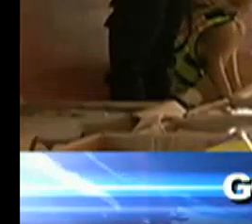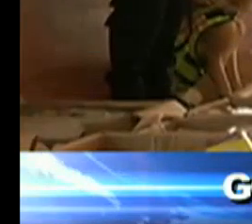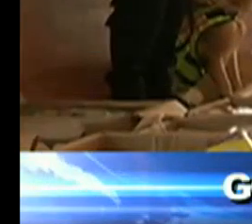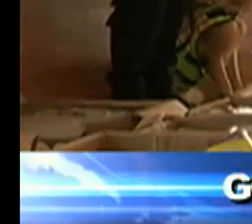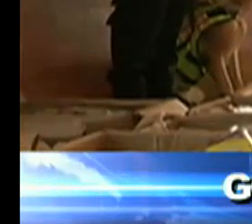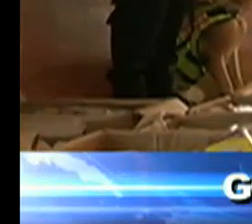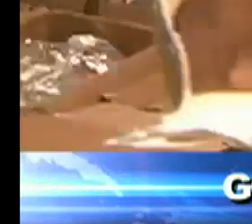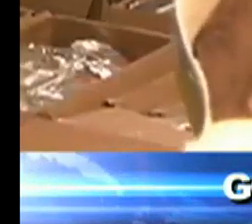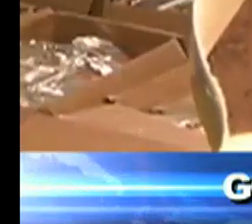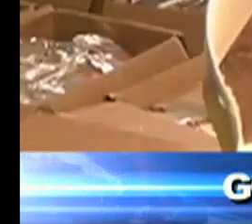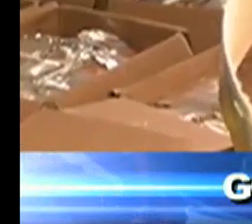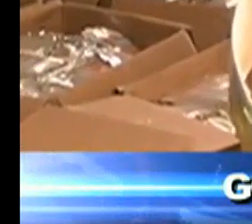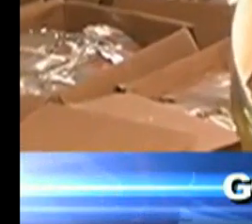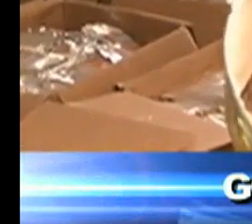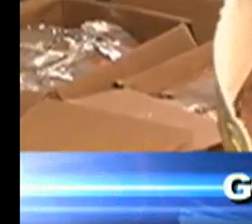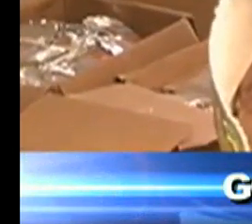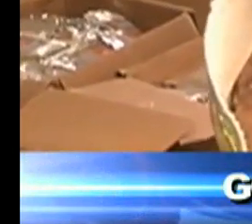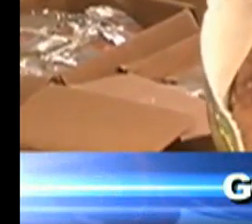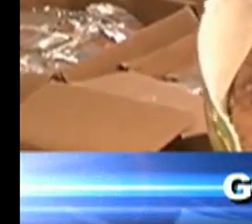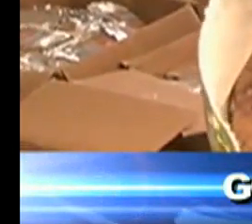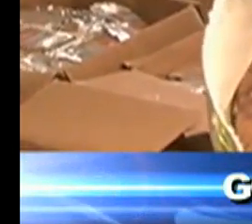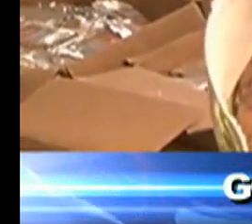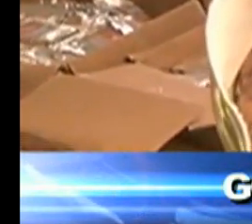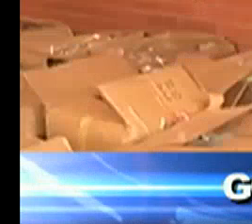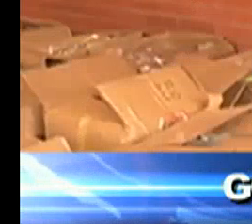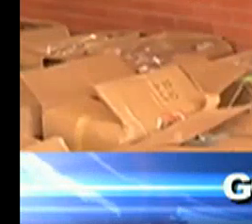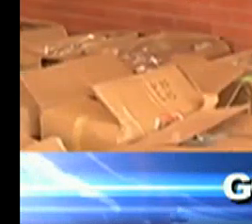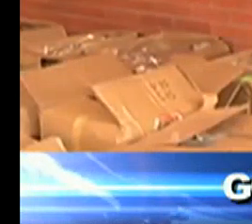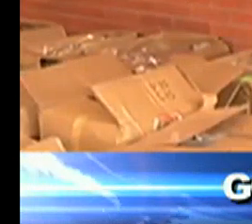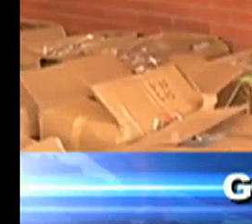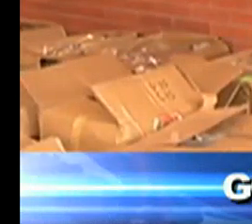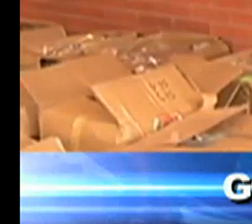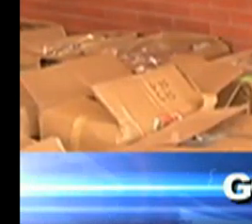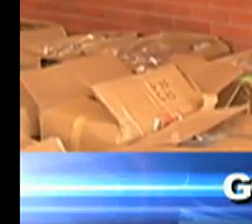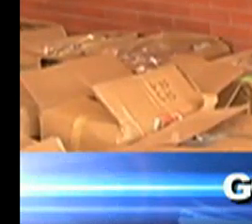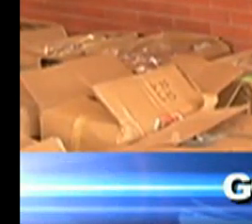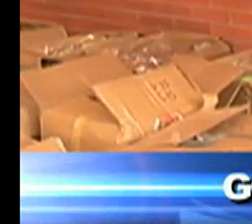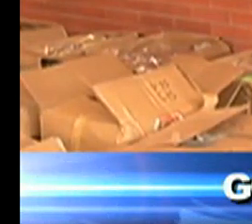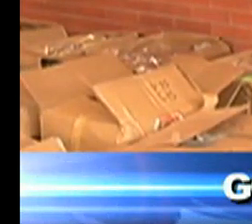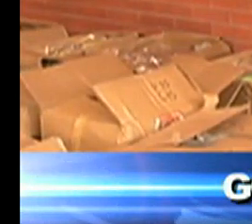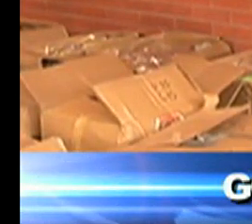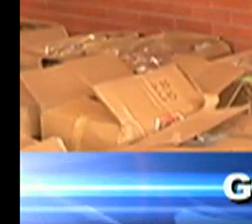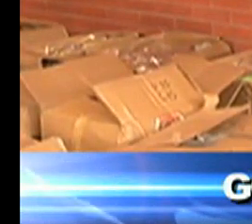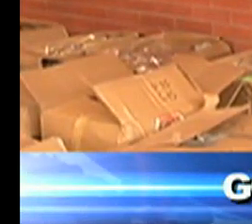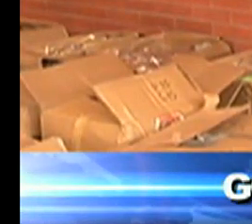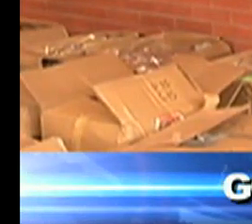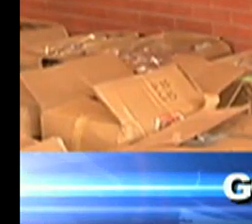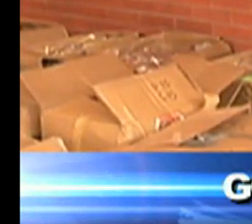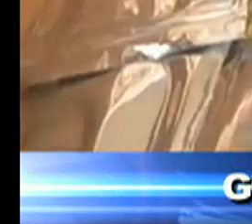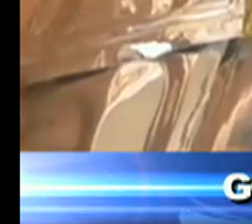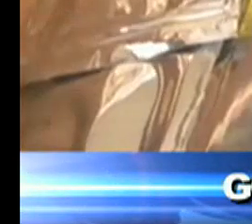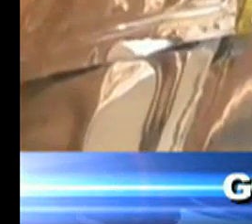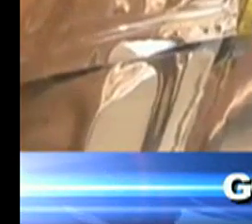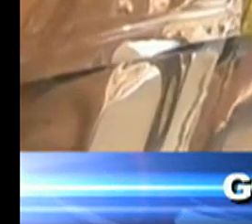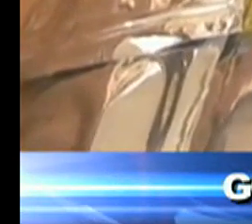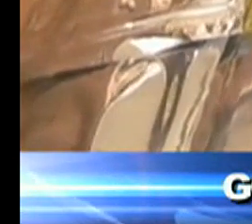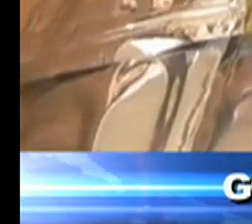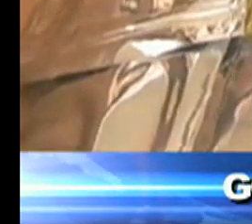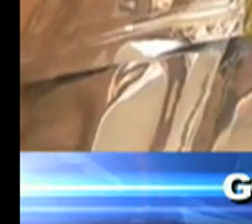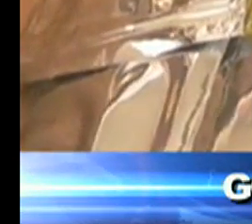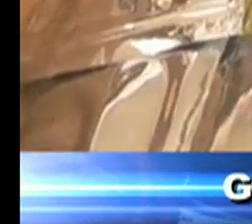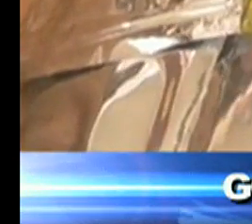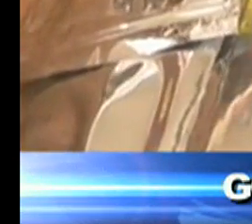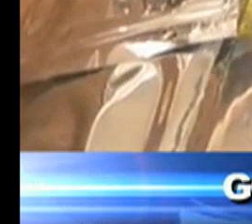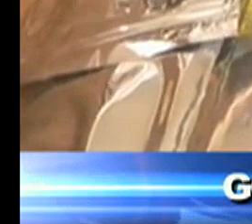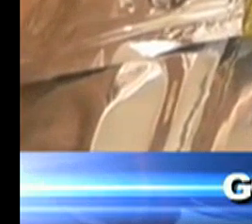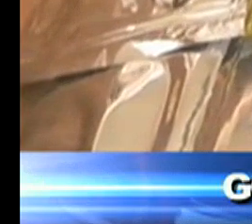Decomisan más de una tonelada de clorhidrato de cocaína en el aeropuerto de Guayaquil. La droga iba a ser enviada a Europa como chocolate en polvo.